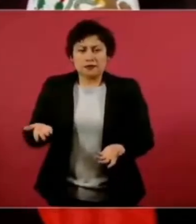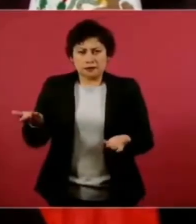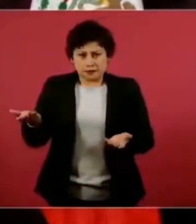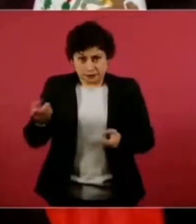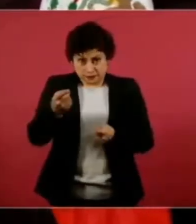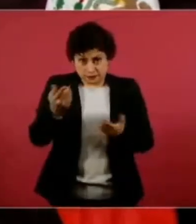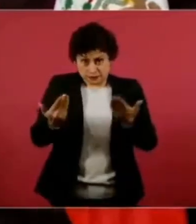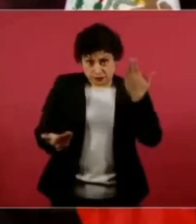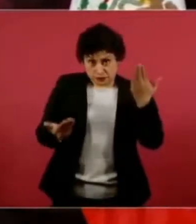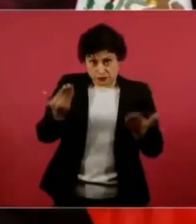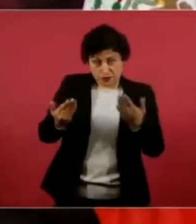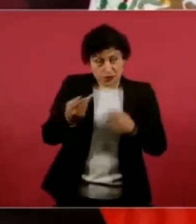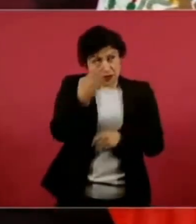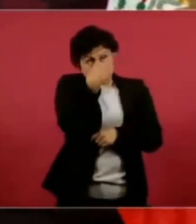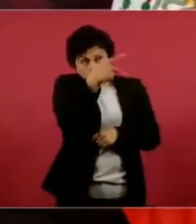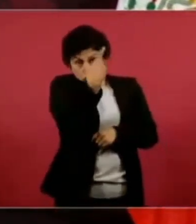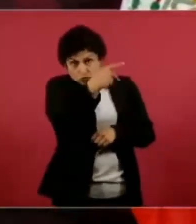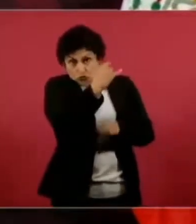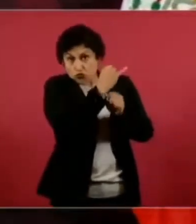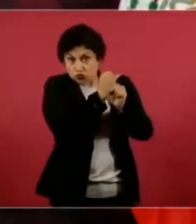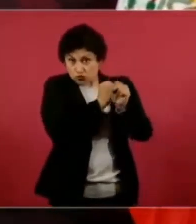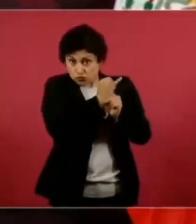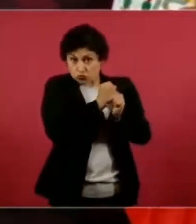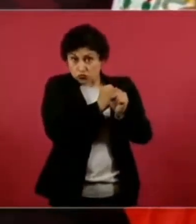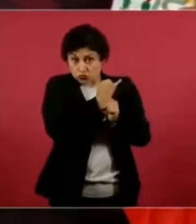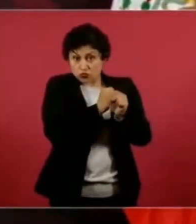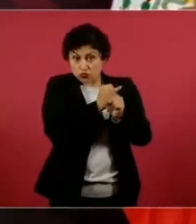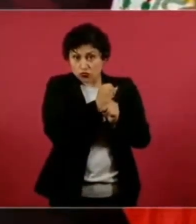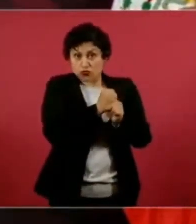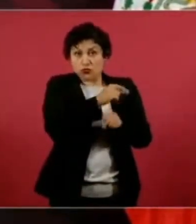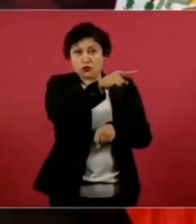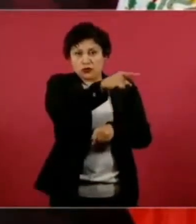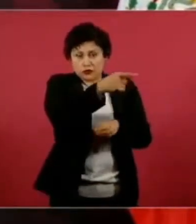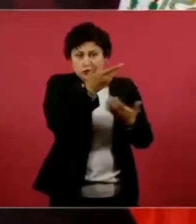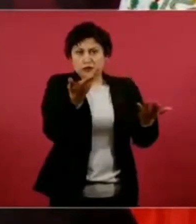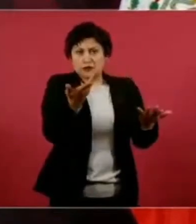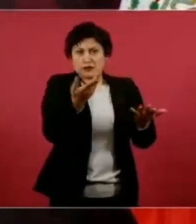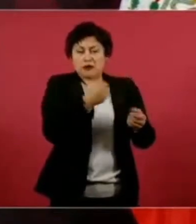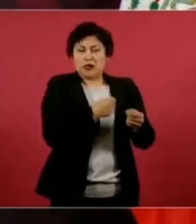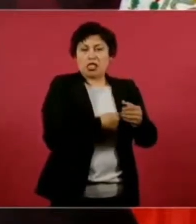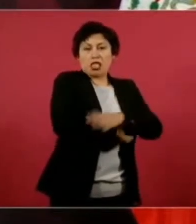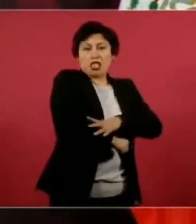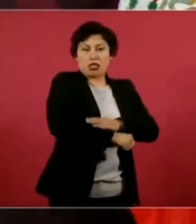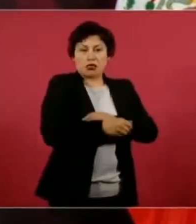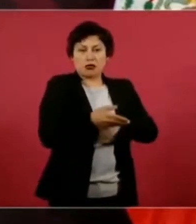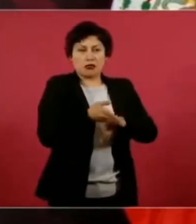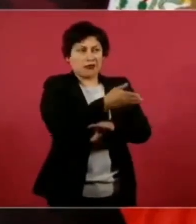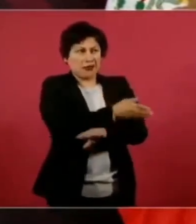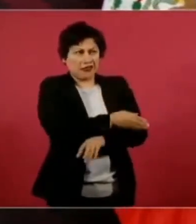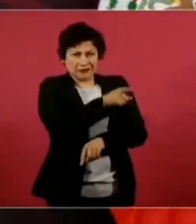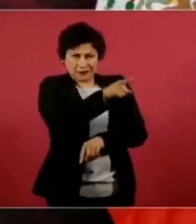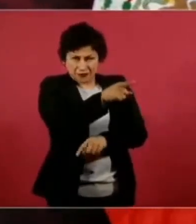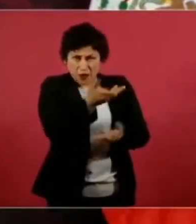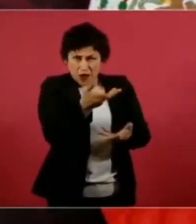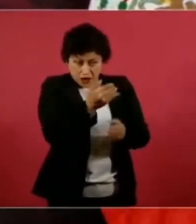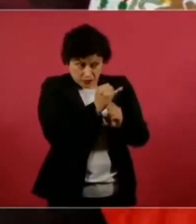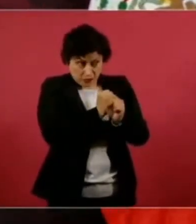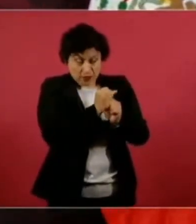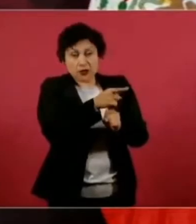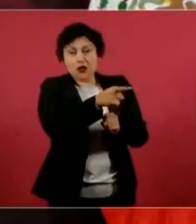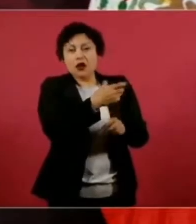que poseen los políticos y los traficantes de influencia del bloque conservador.